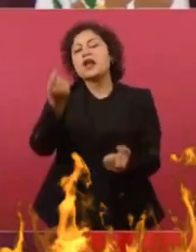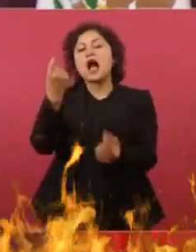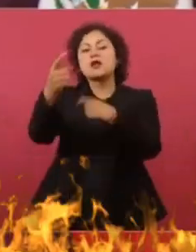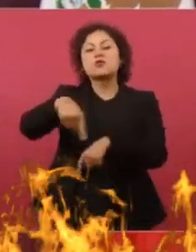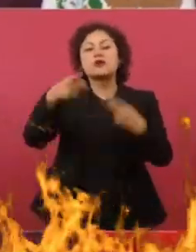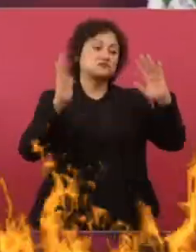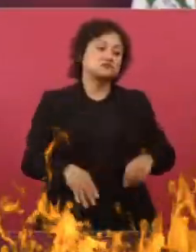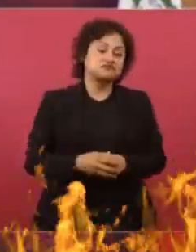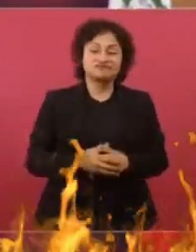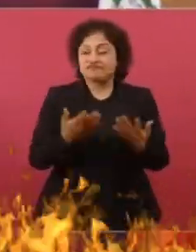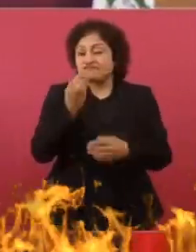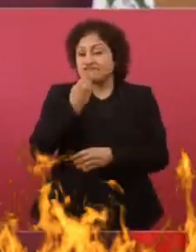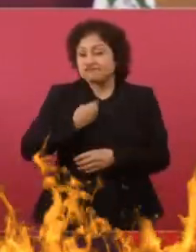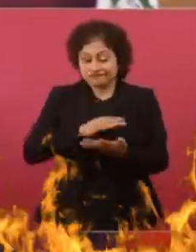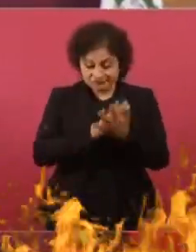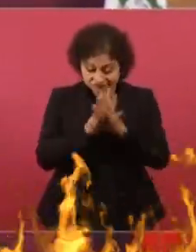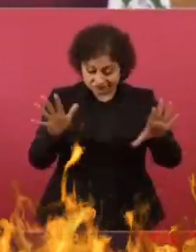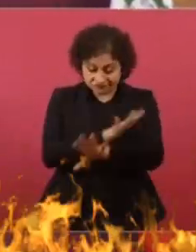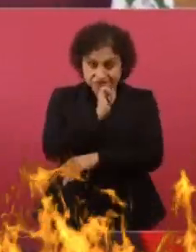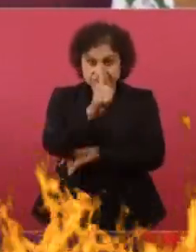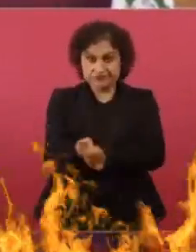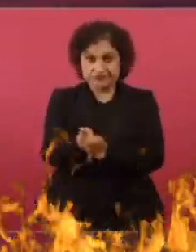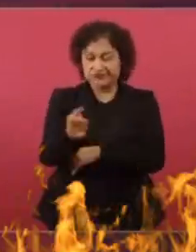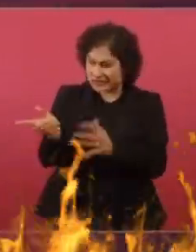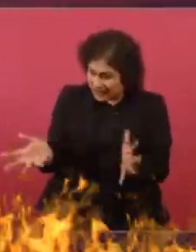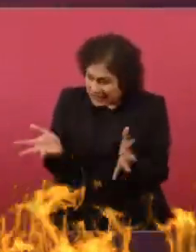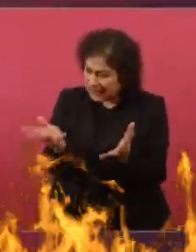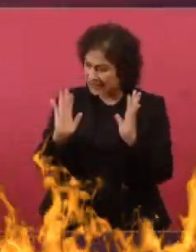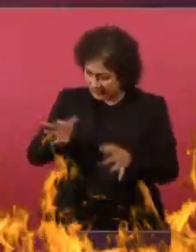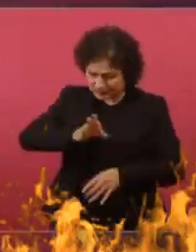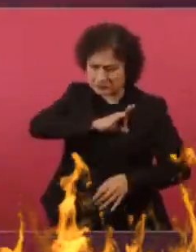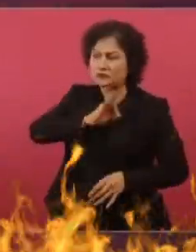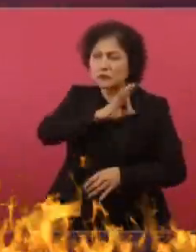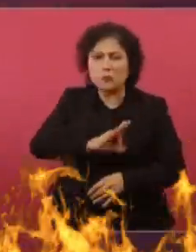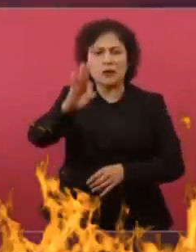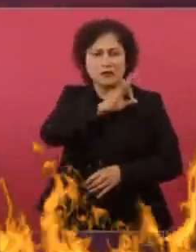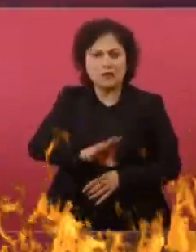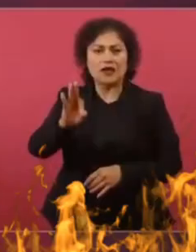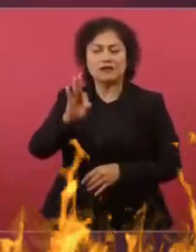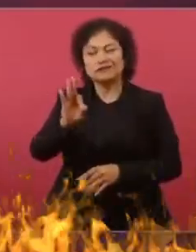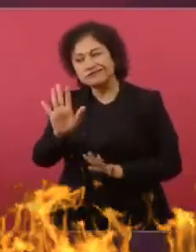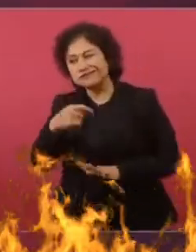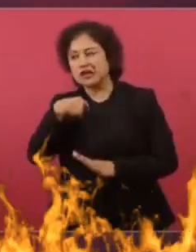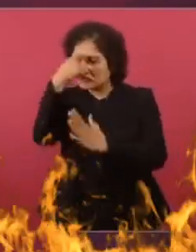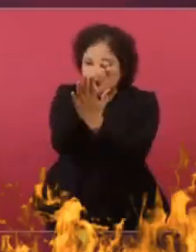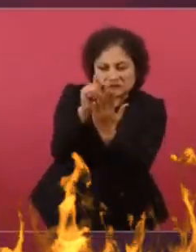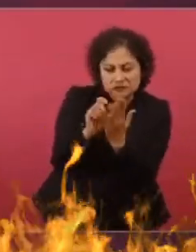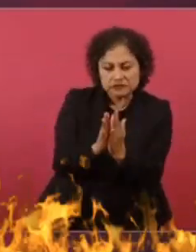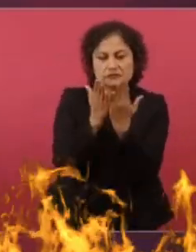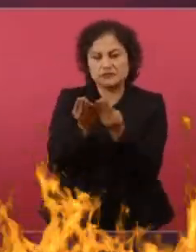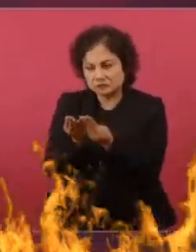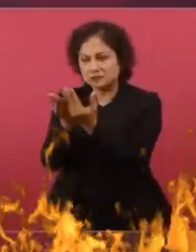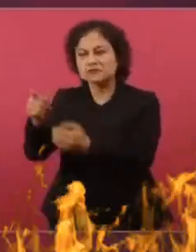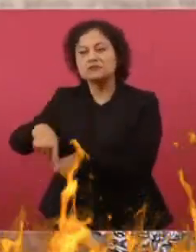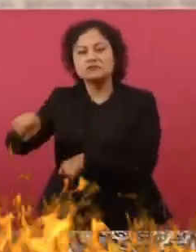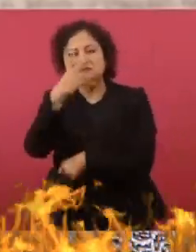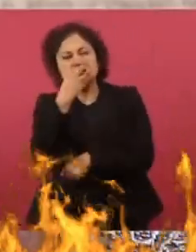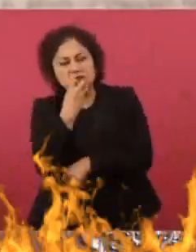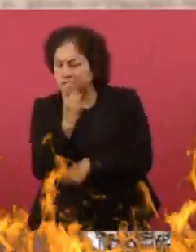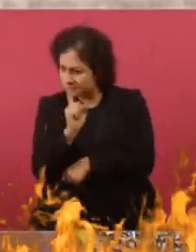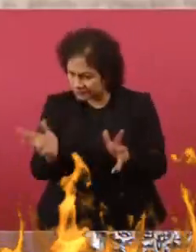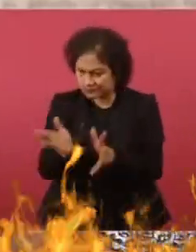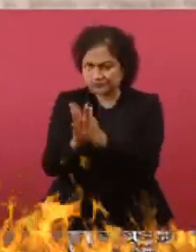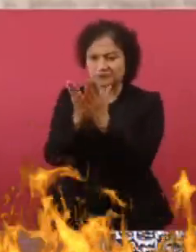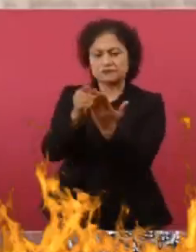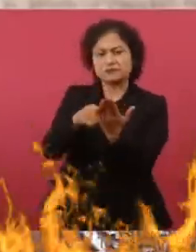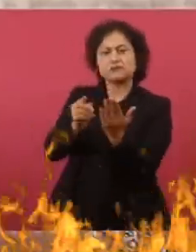pensaban de que no íbamos a poder. Entonces tuve que escribir un libro, porque muchos se entristecieron. Y